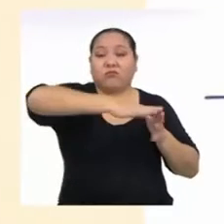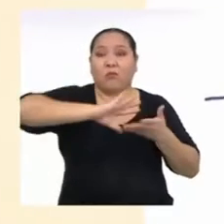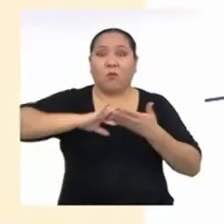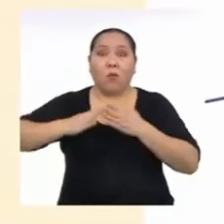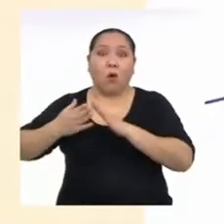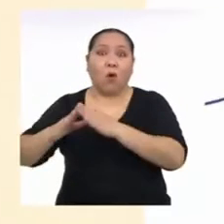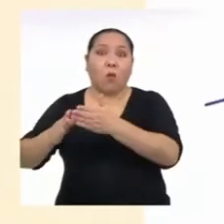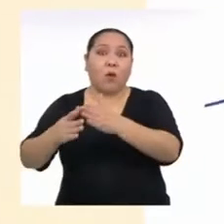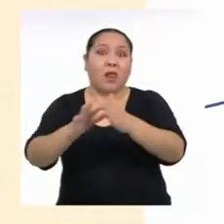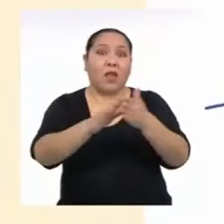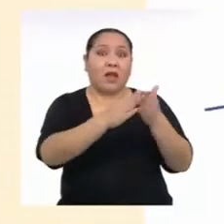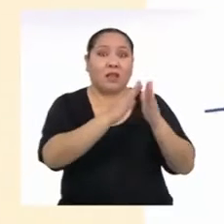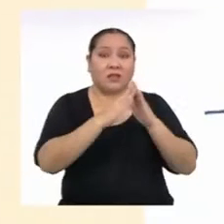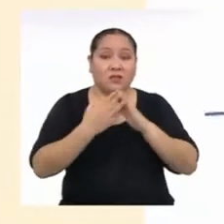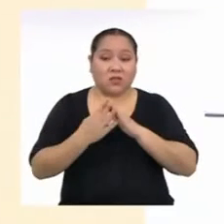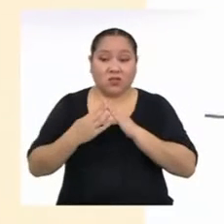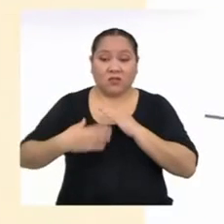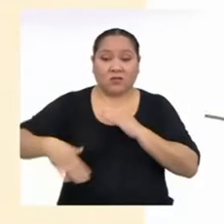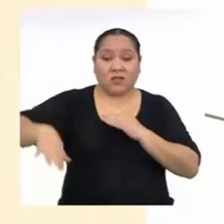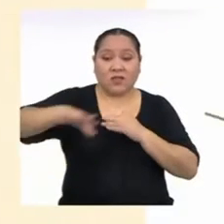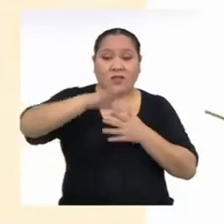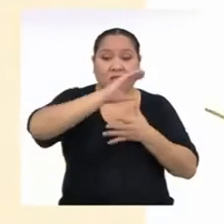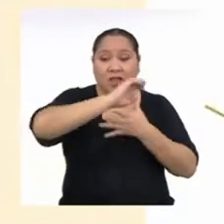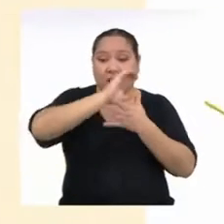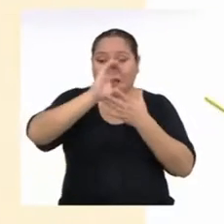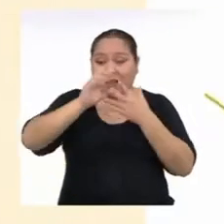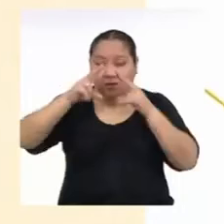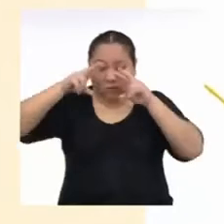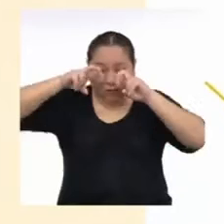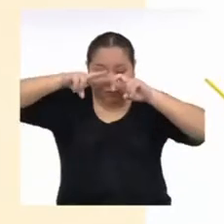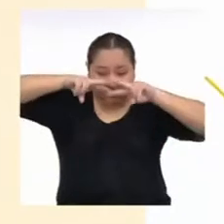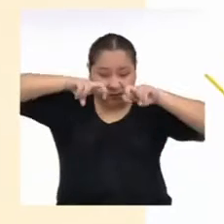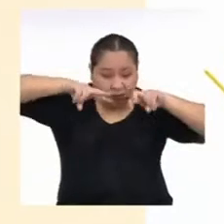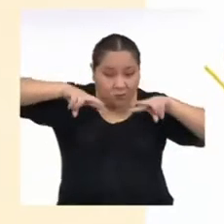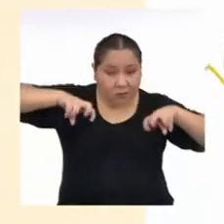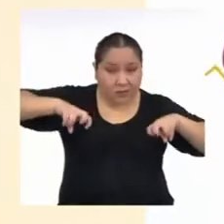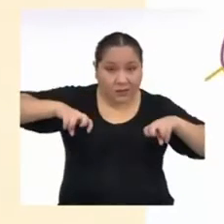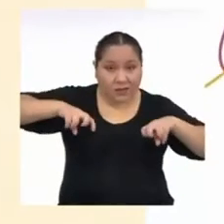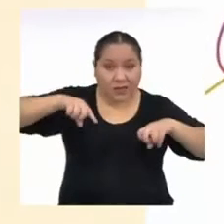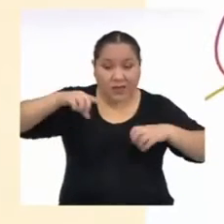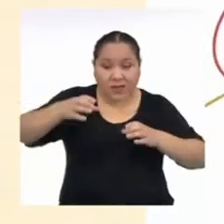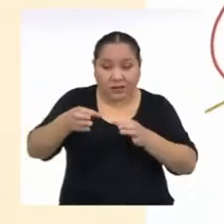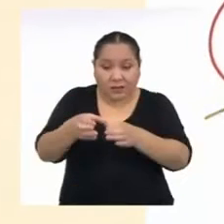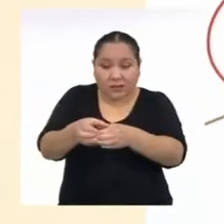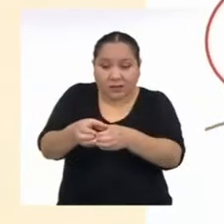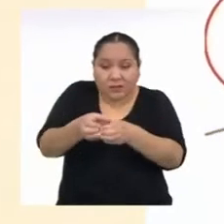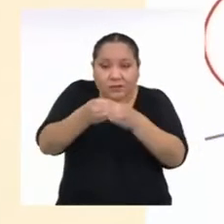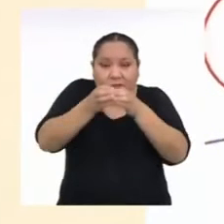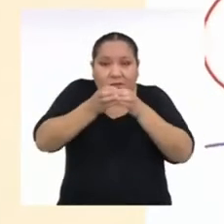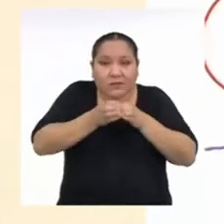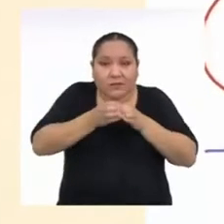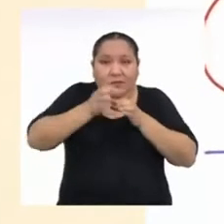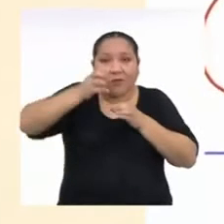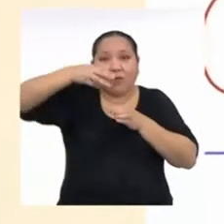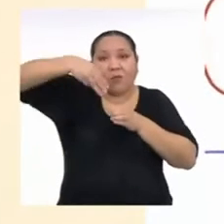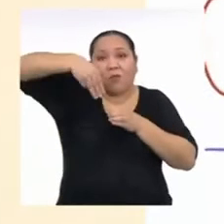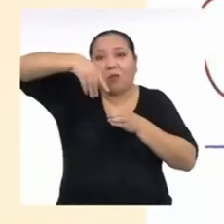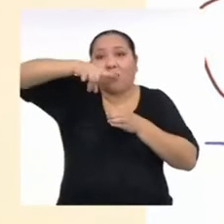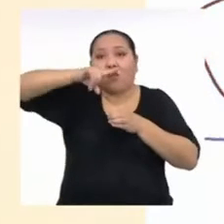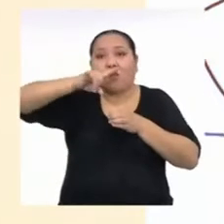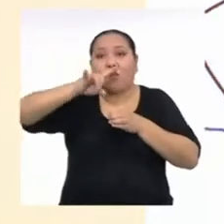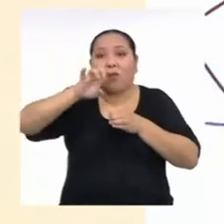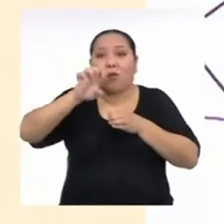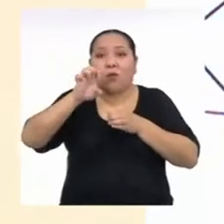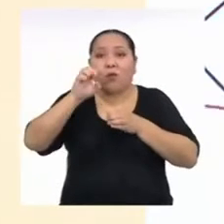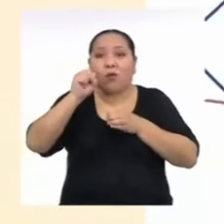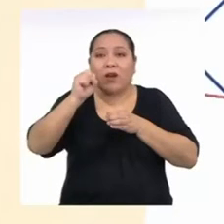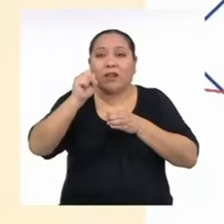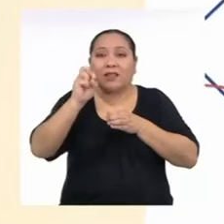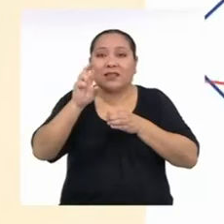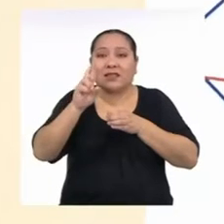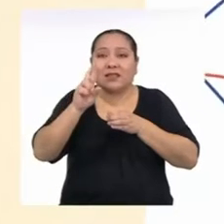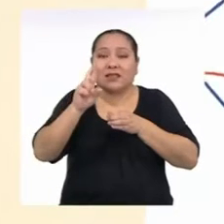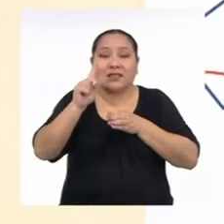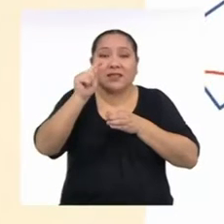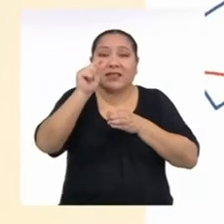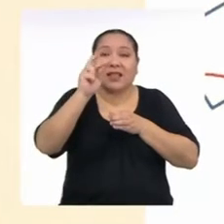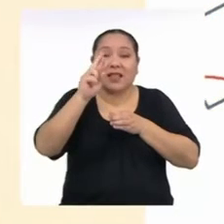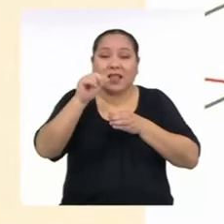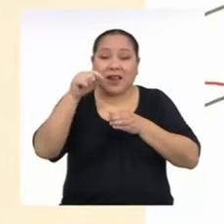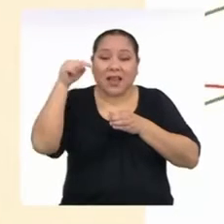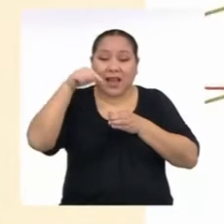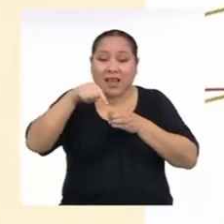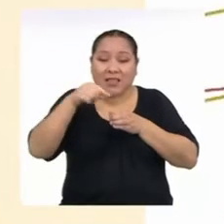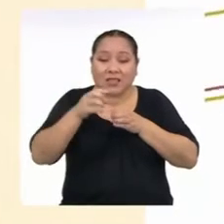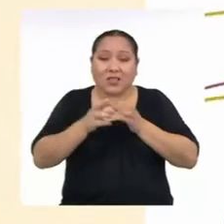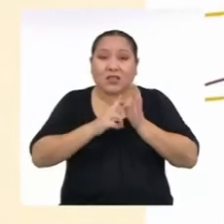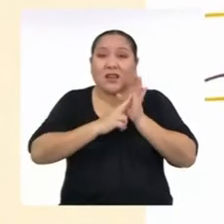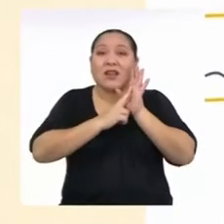los elementos cuyas características queremos estudiar, la muestra es el subconjunto de elementos que representa a esta población